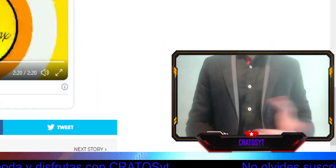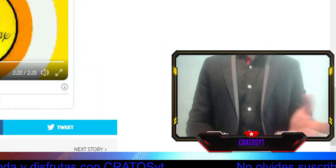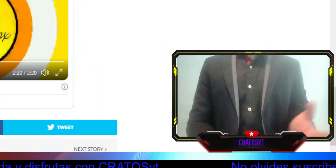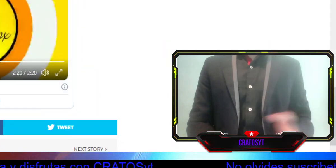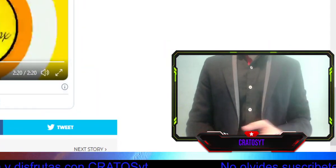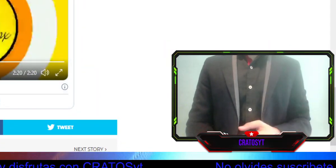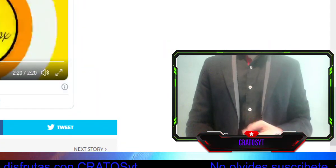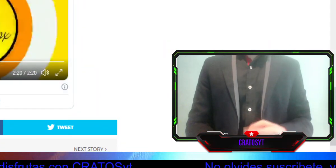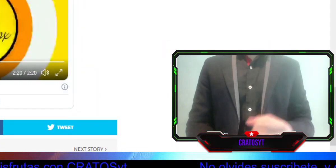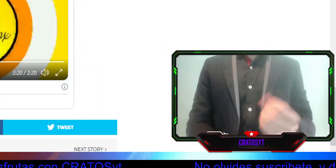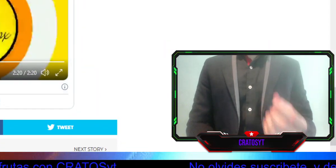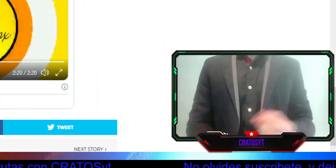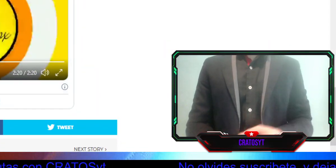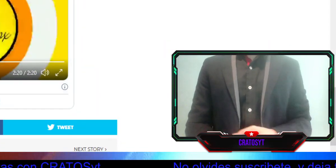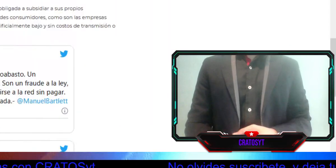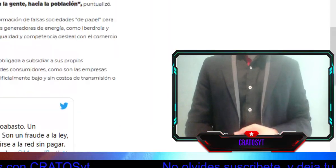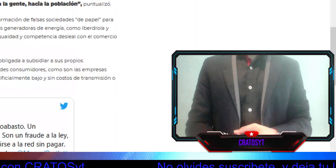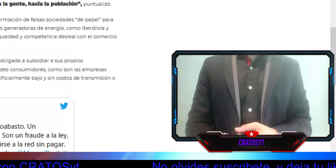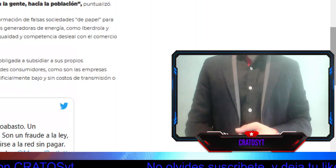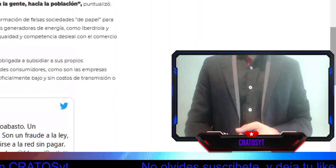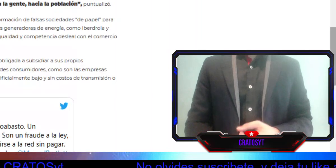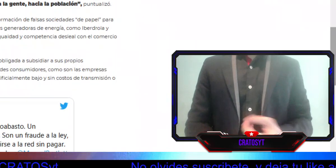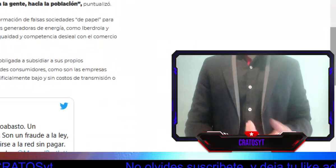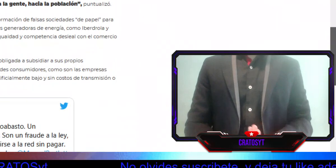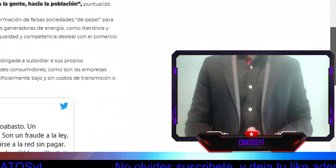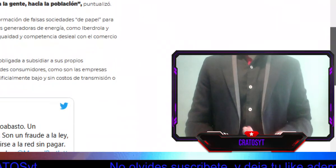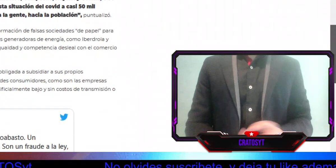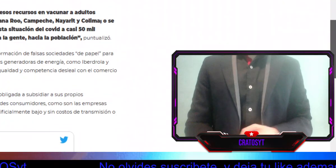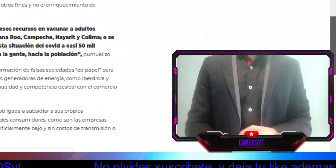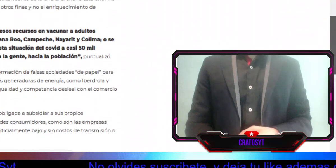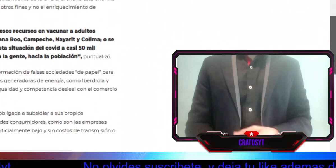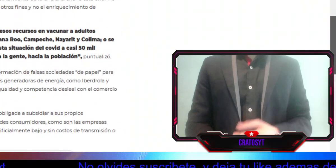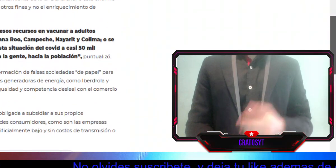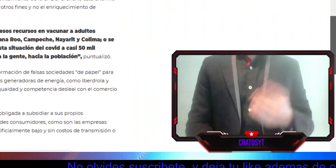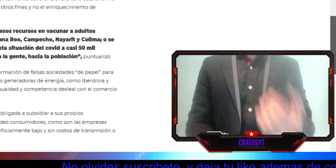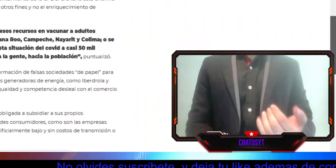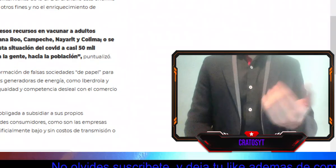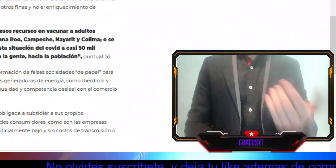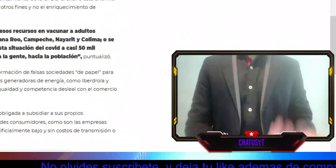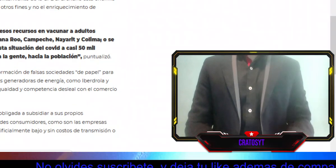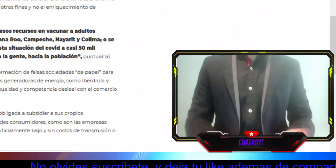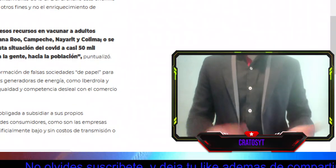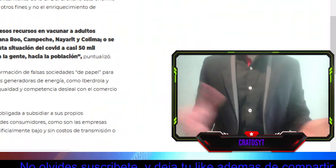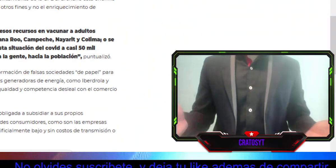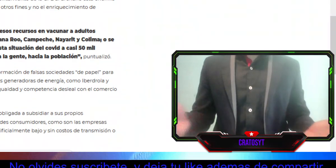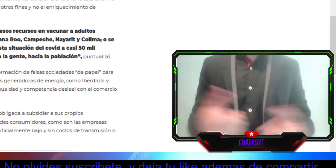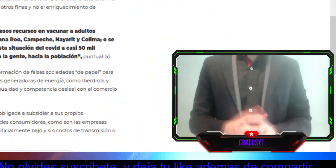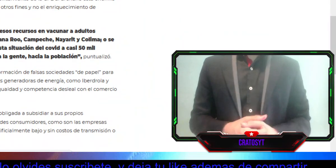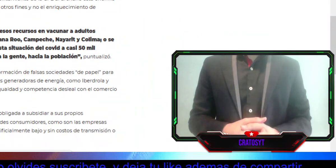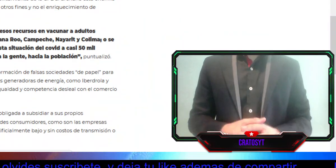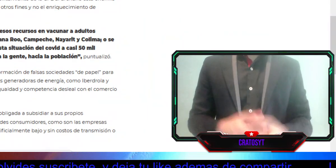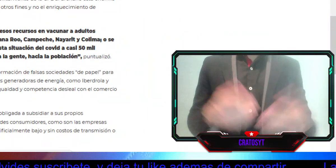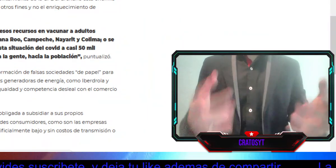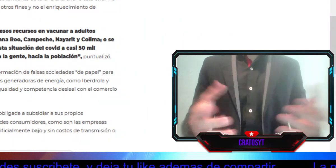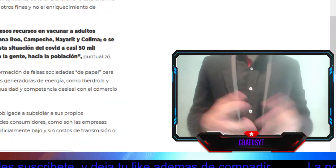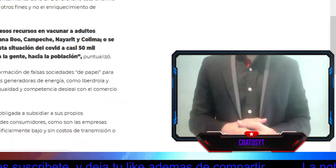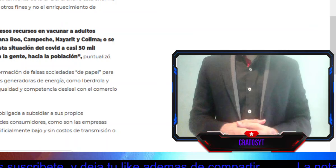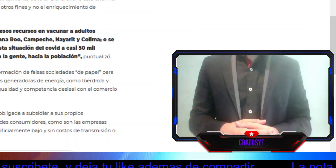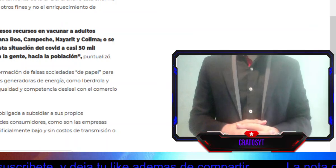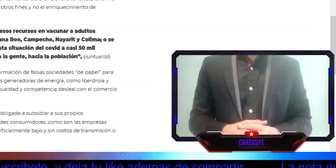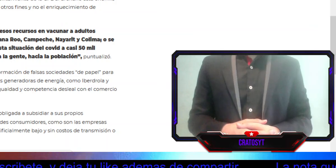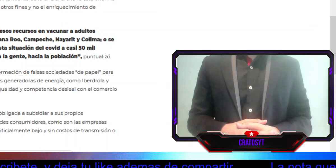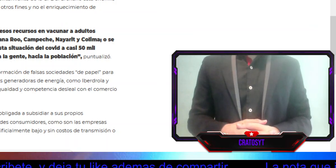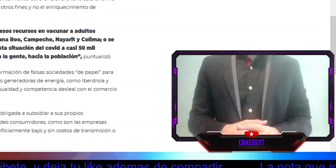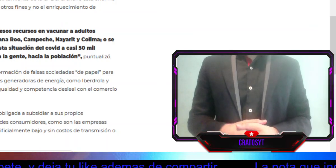Bueno, básicamente ya vimos lo que les estaba comentando y es justamente eso, que es el tema de la red, la cual requiere mantenimiento, es